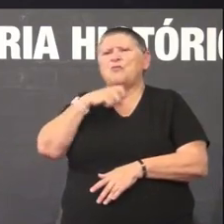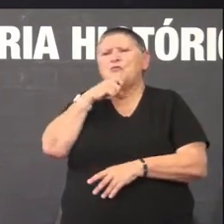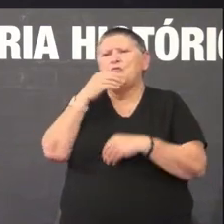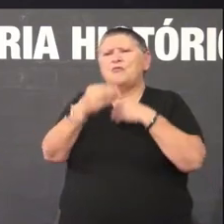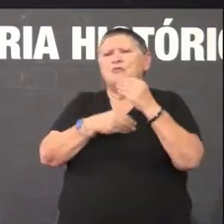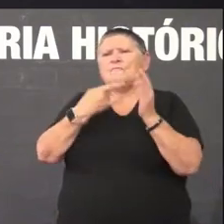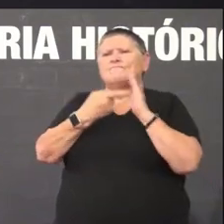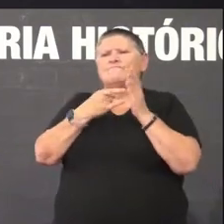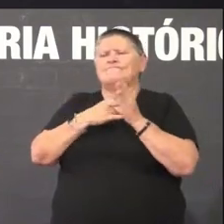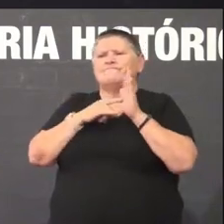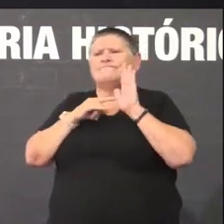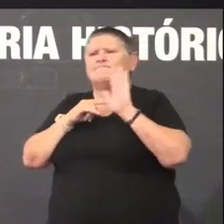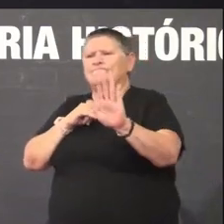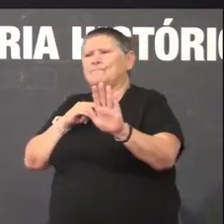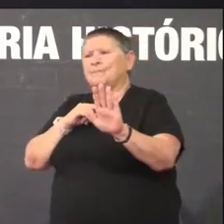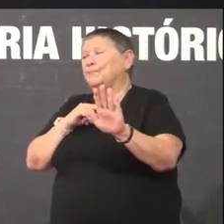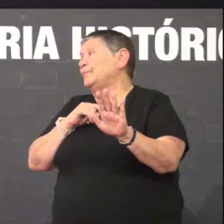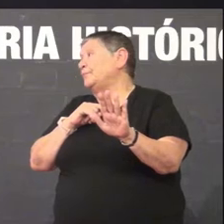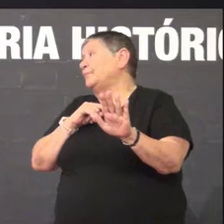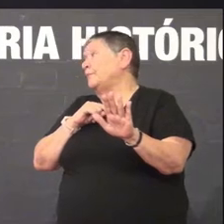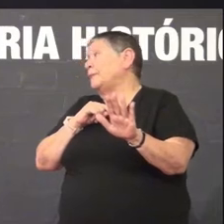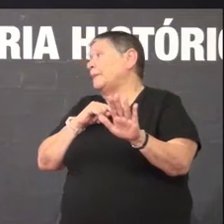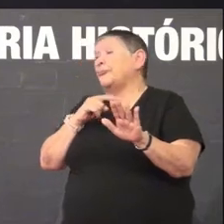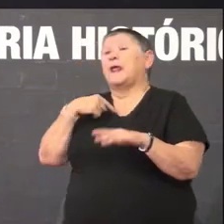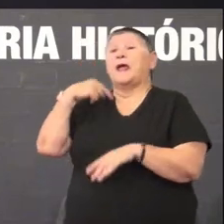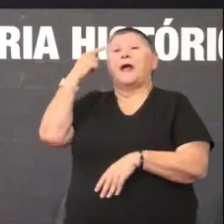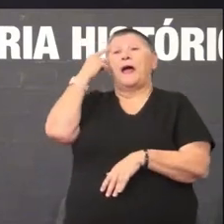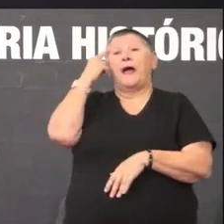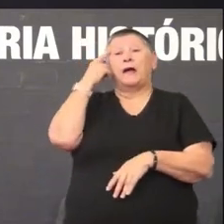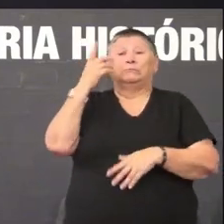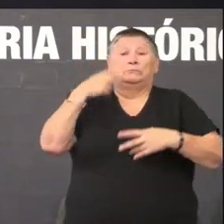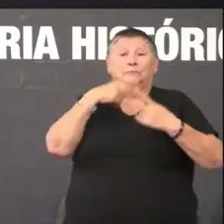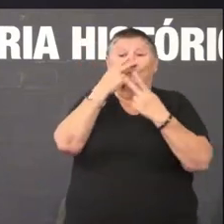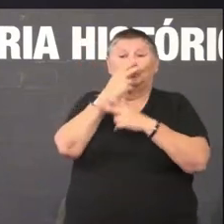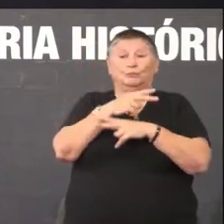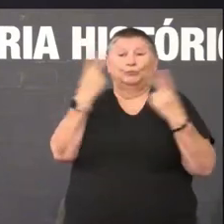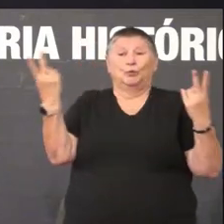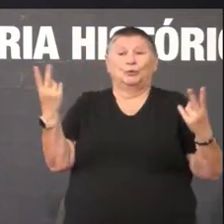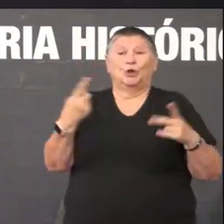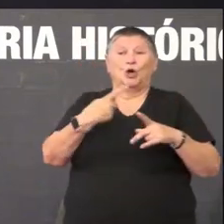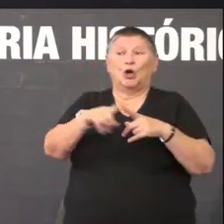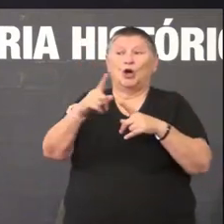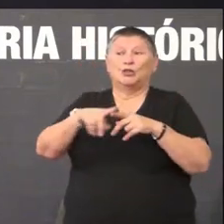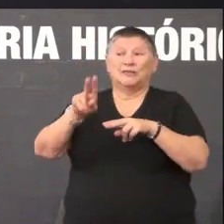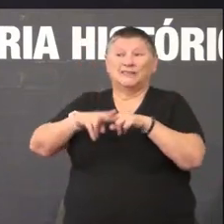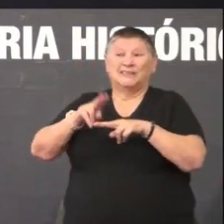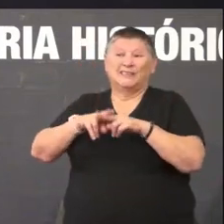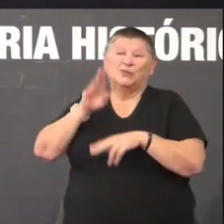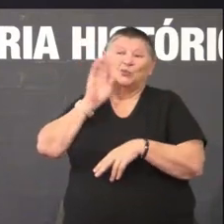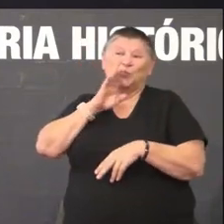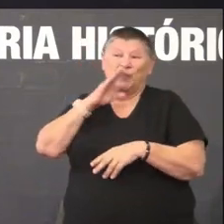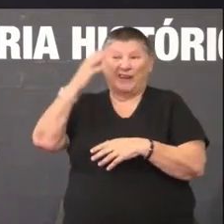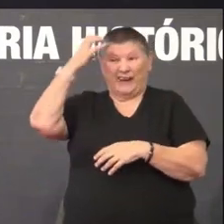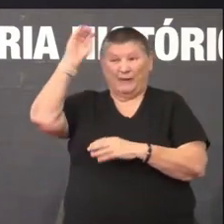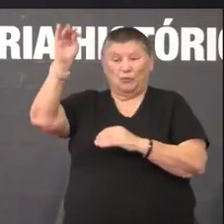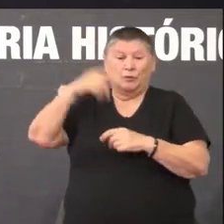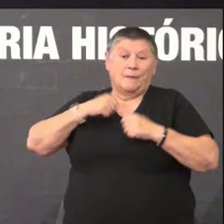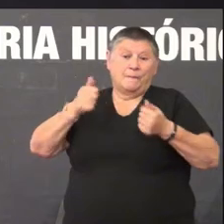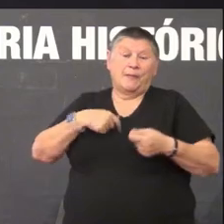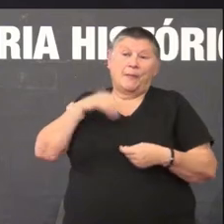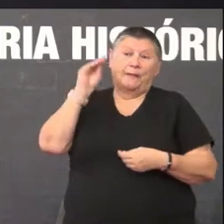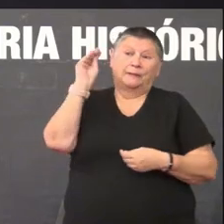CNI? Y entonces él dice, sacando a la luz los trapos sucios del rey. Y es cuando empieza a